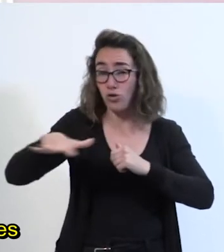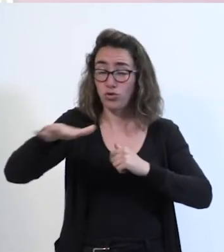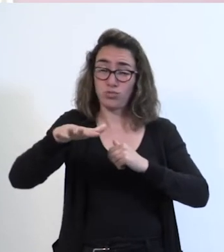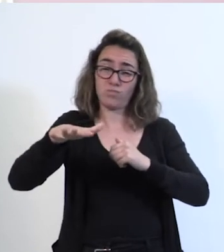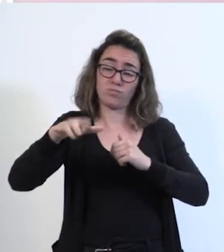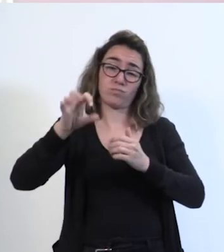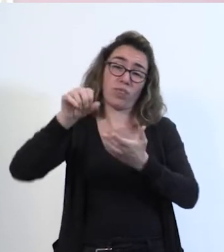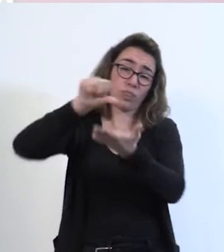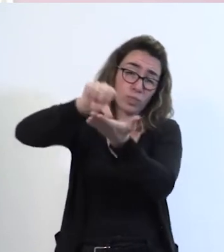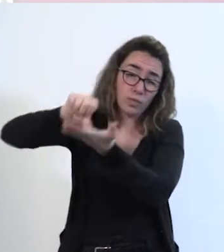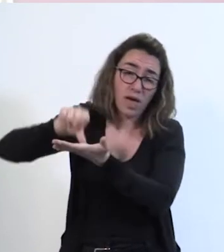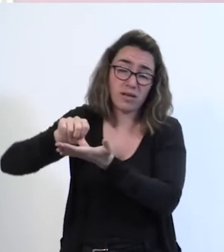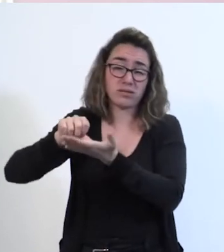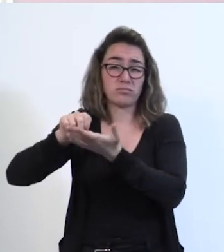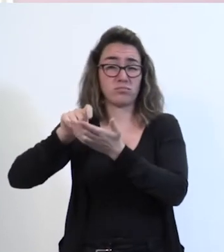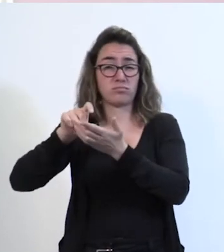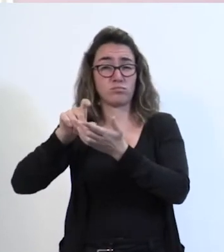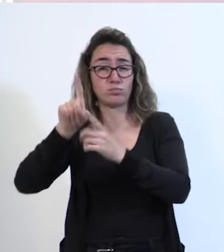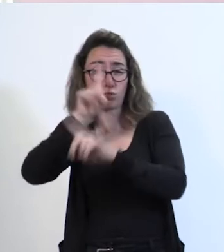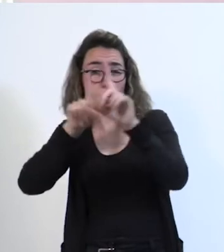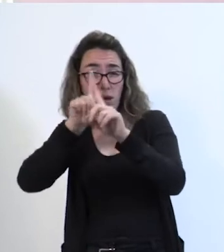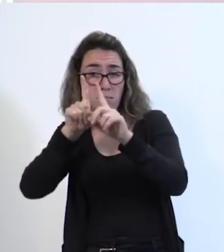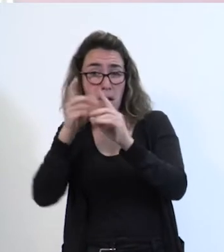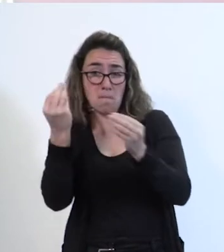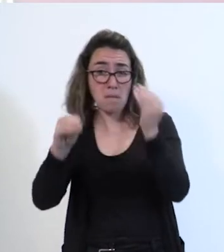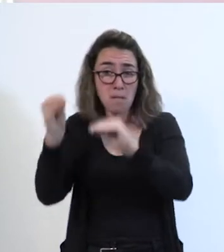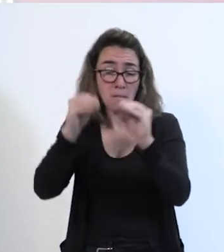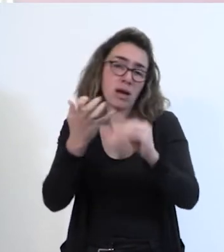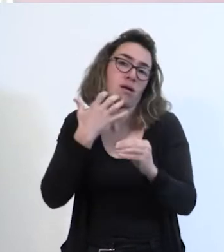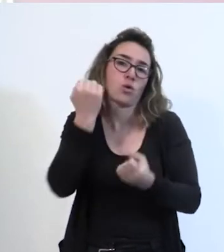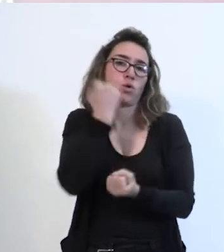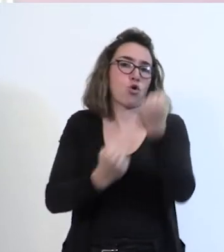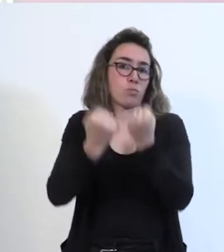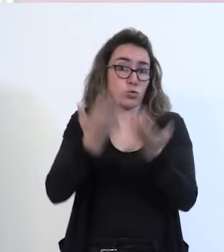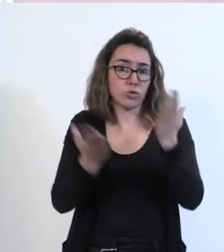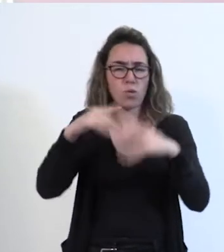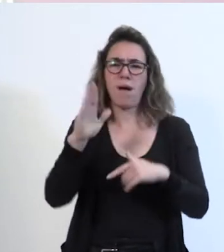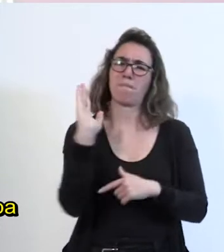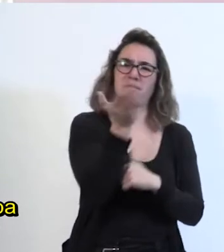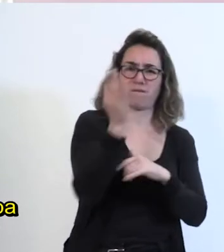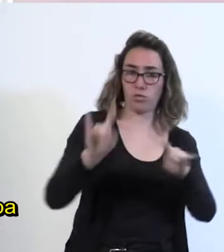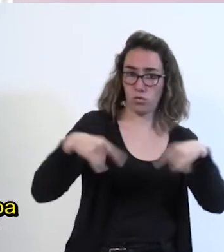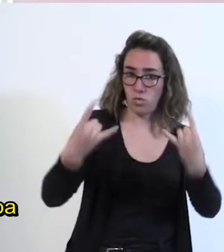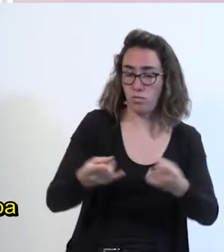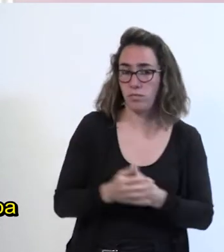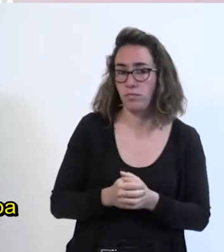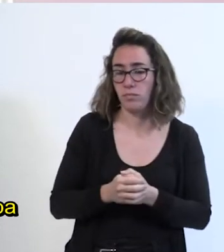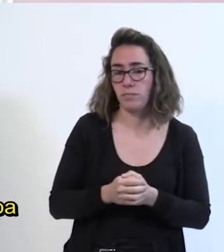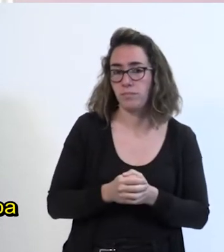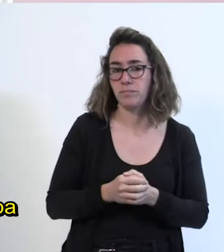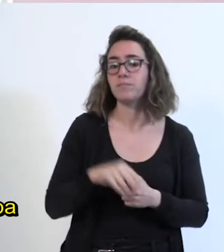cierto modo o localidades que tienen algún otro tipo de conflicto en las que se da la injusticia económica. En este contexto,